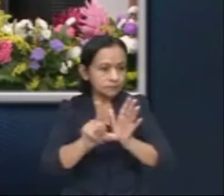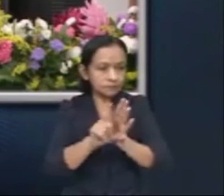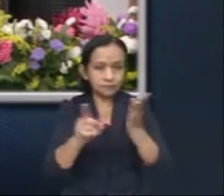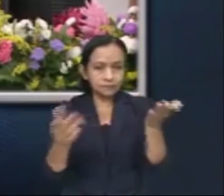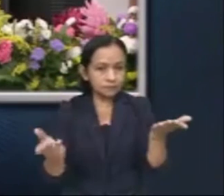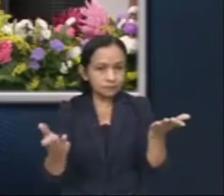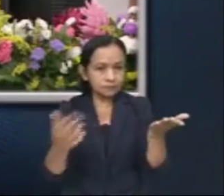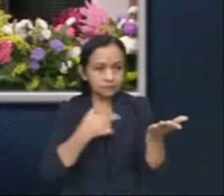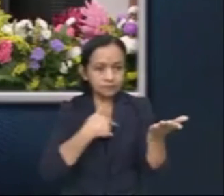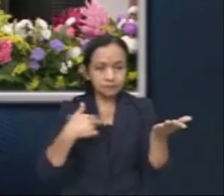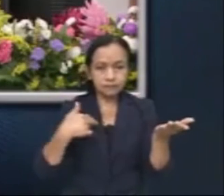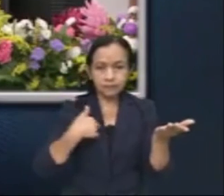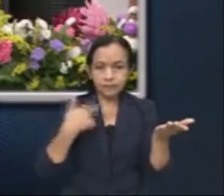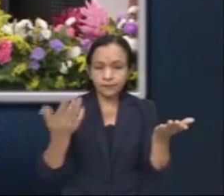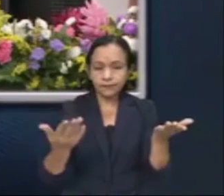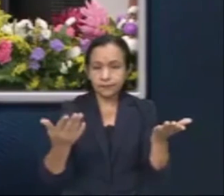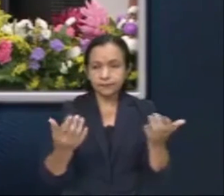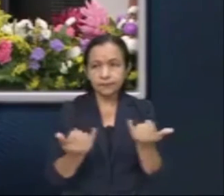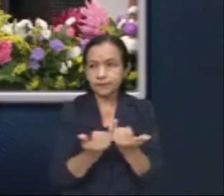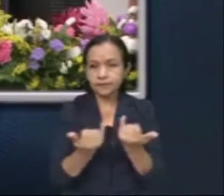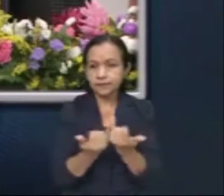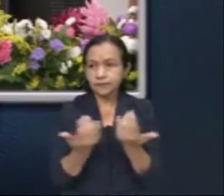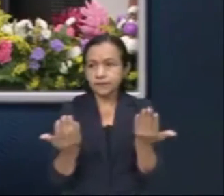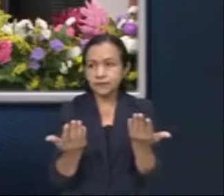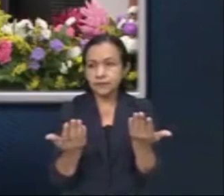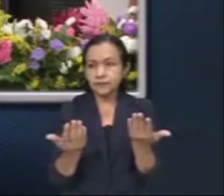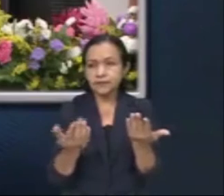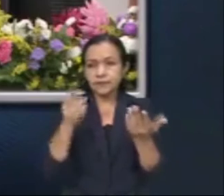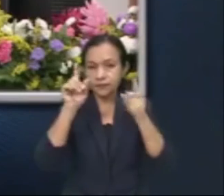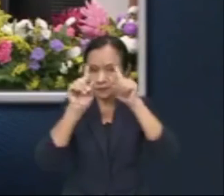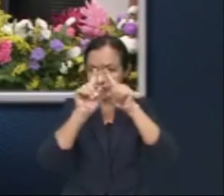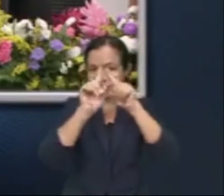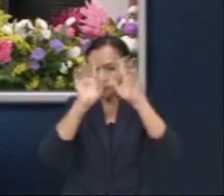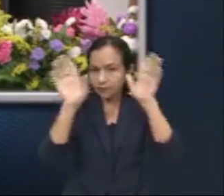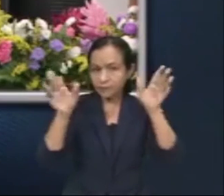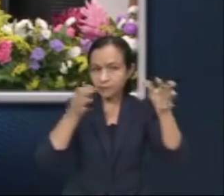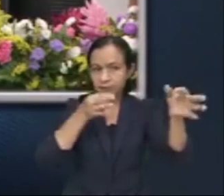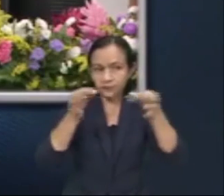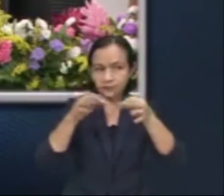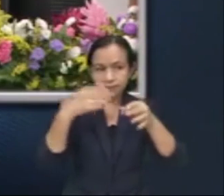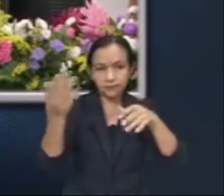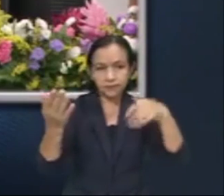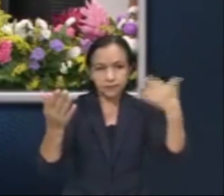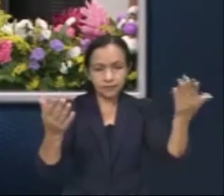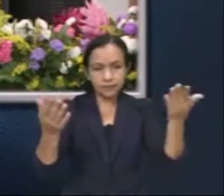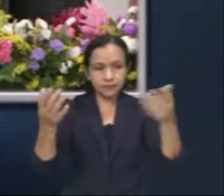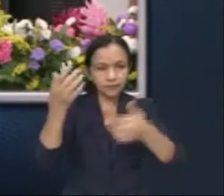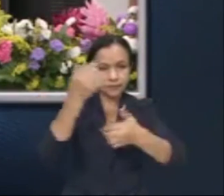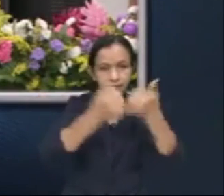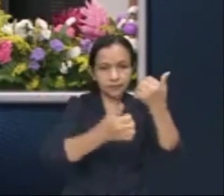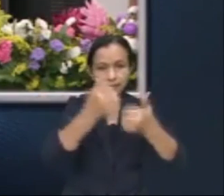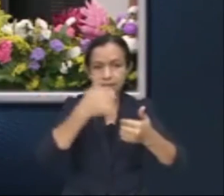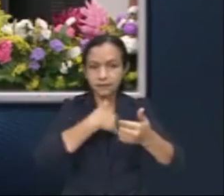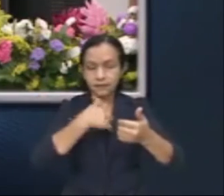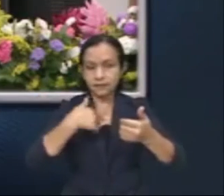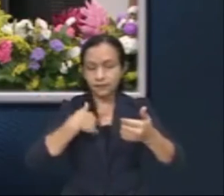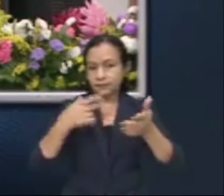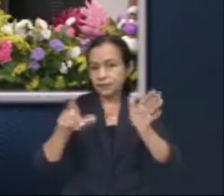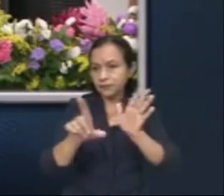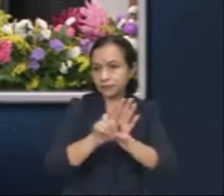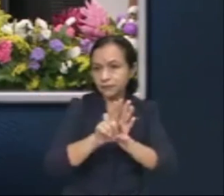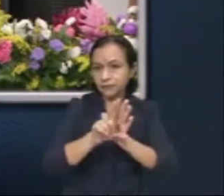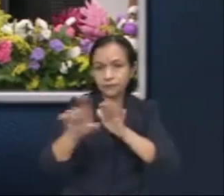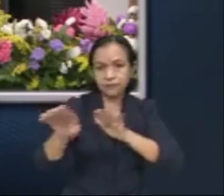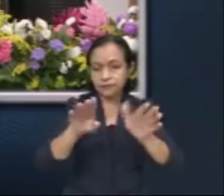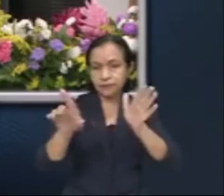una, haces, dejas claro cuáles son las violaciones que puede tener esa ley y las que no